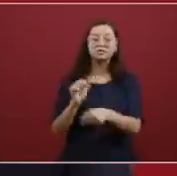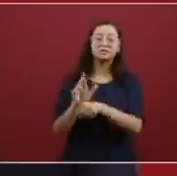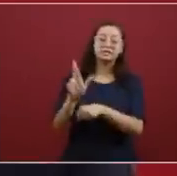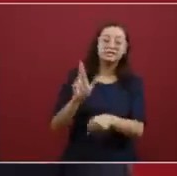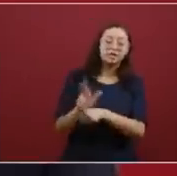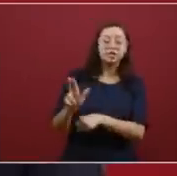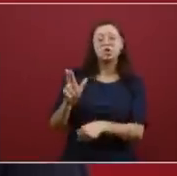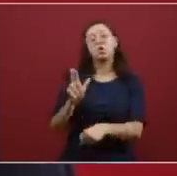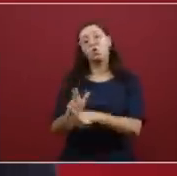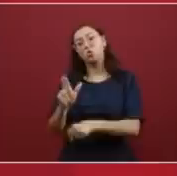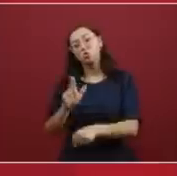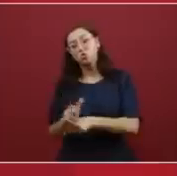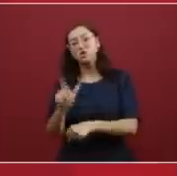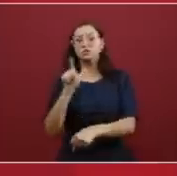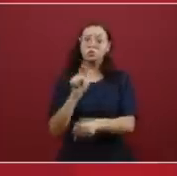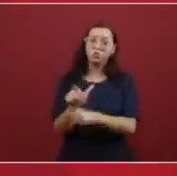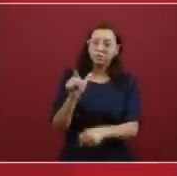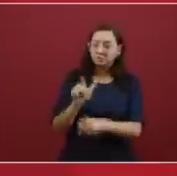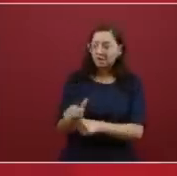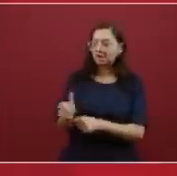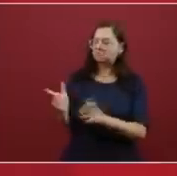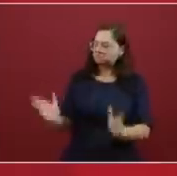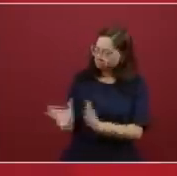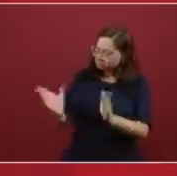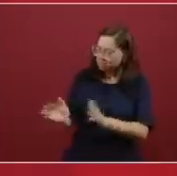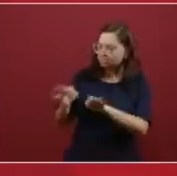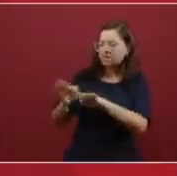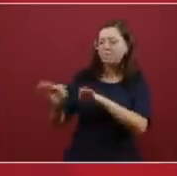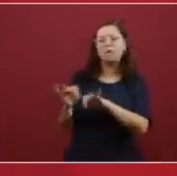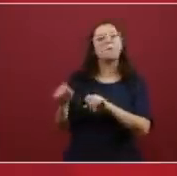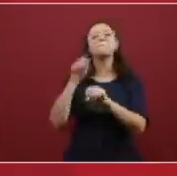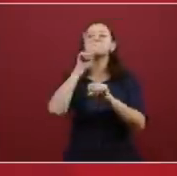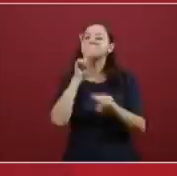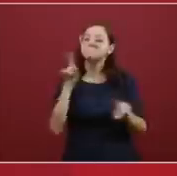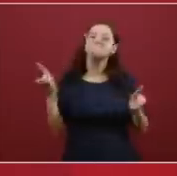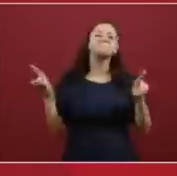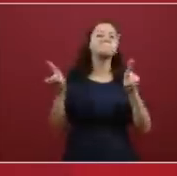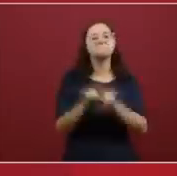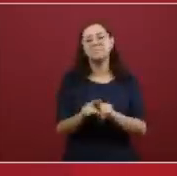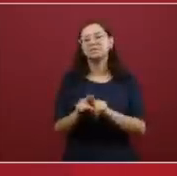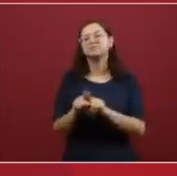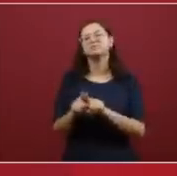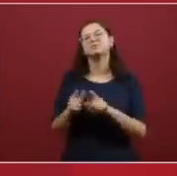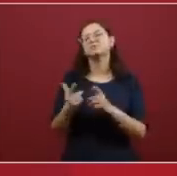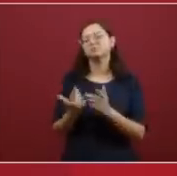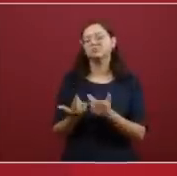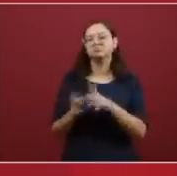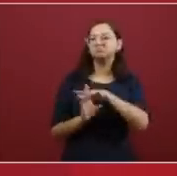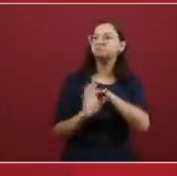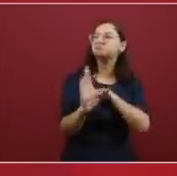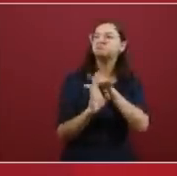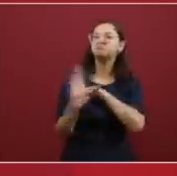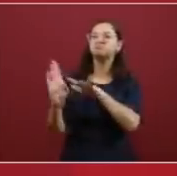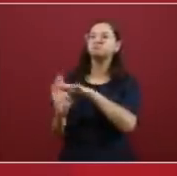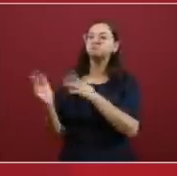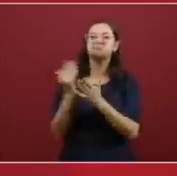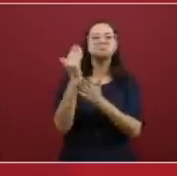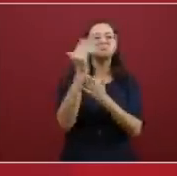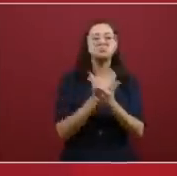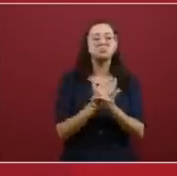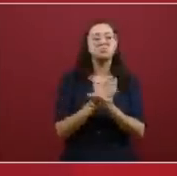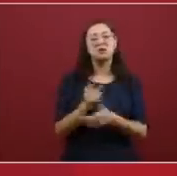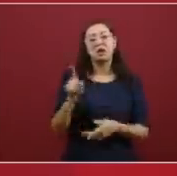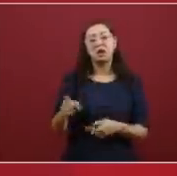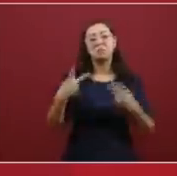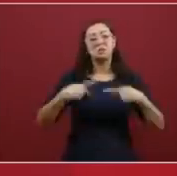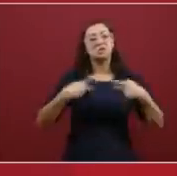en Guatemala, se van a reducir considerablemente los flujos migratorios, porque la gente no se va a